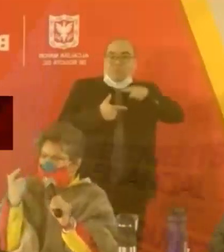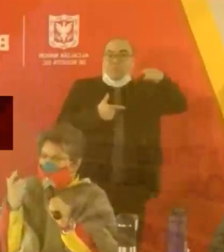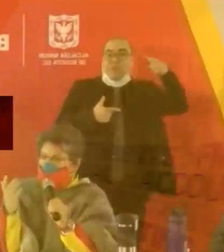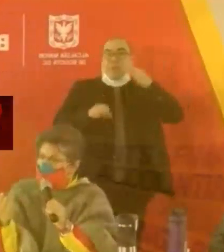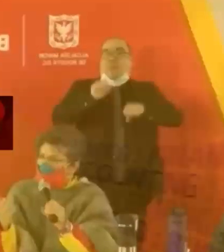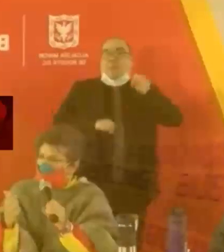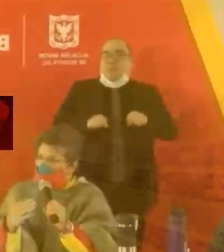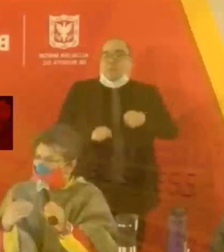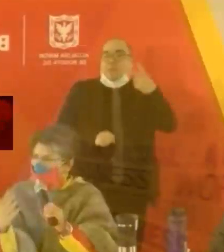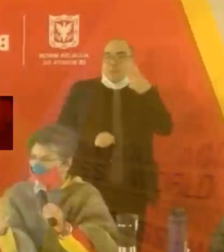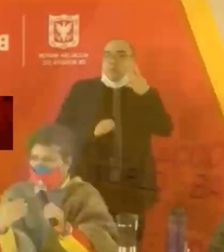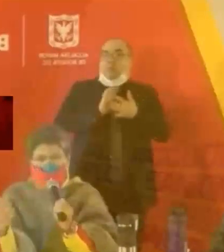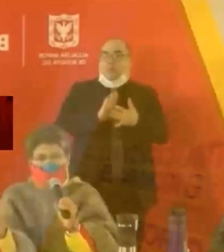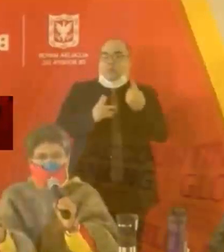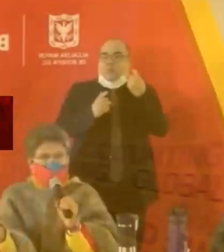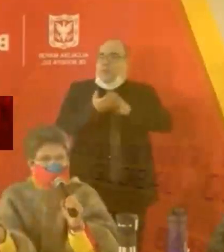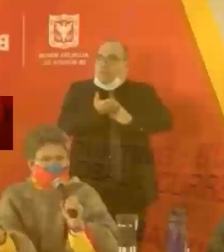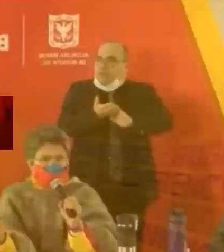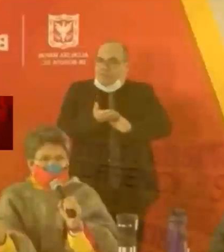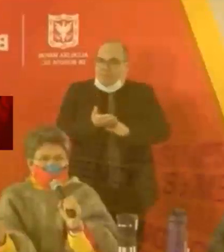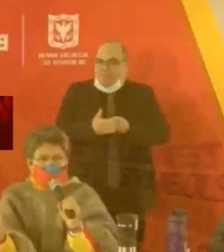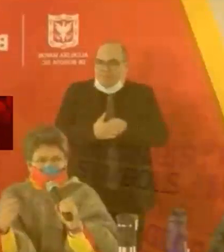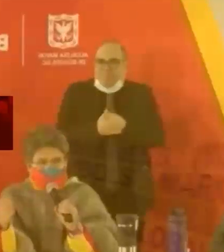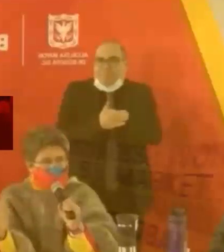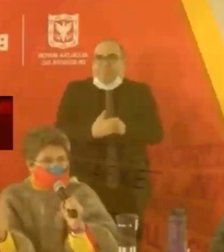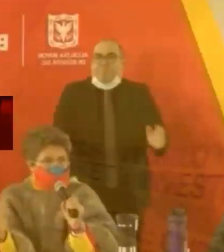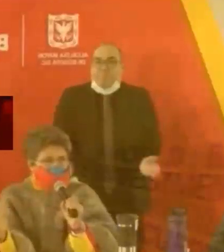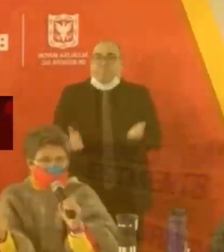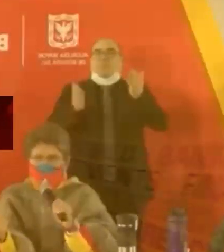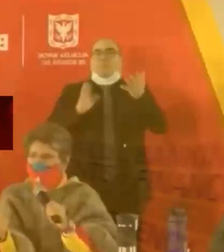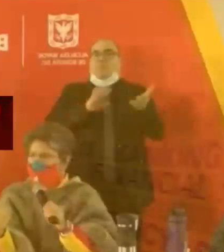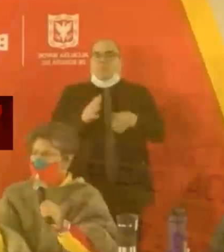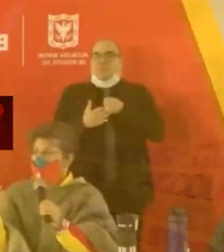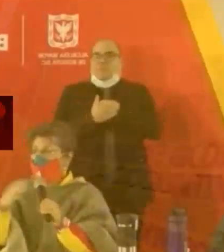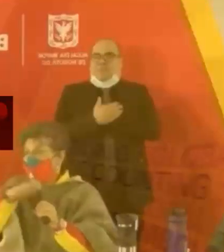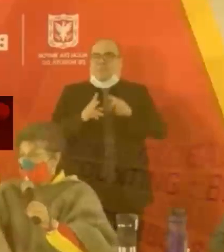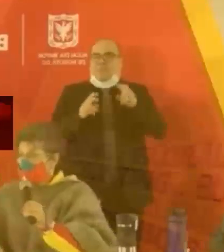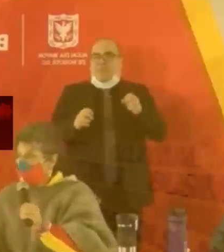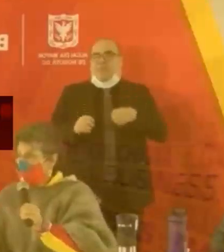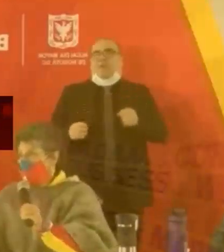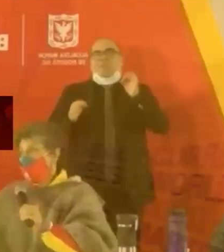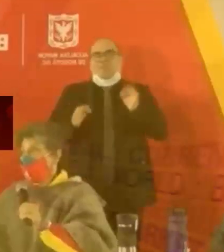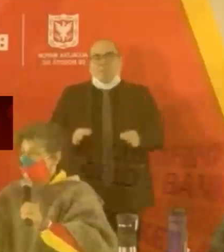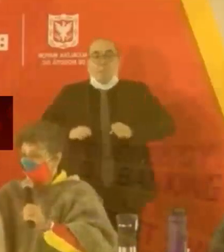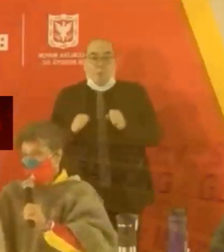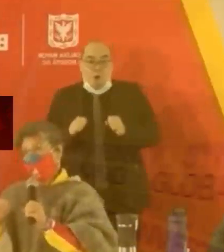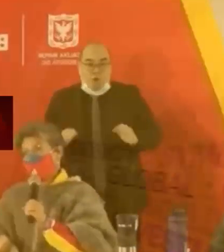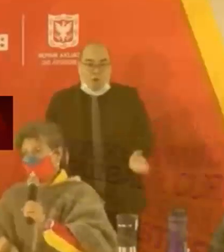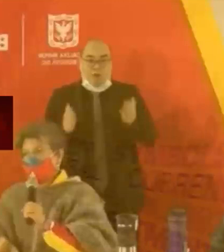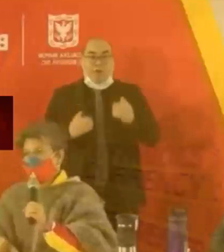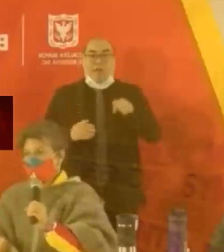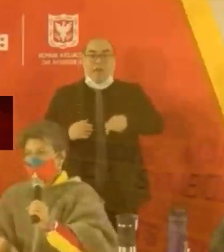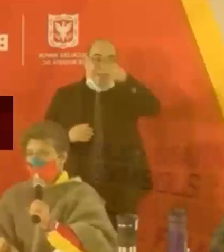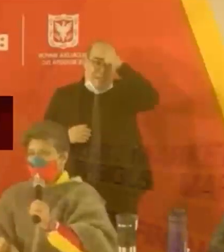de personas que han participado en actividades delictivas provenientes de Venezuela en esa ciudad, eso no da como para dar una declaración de esta magnitud que genera, sin